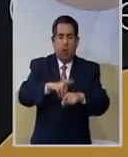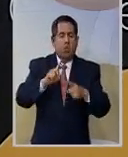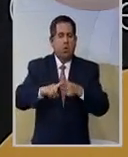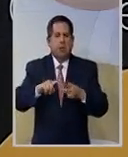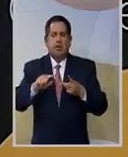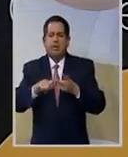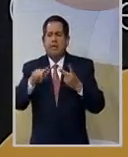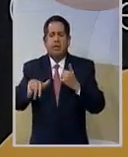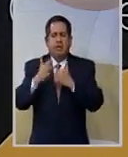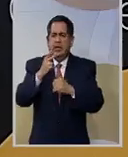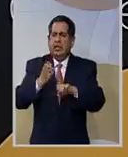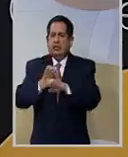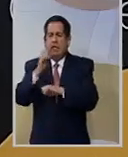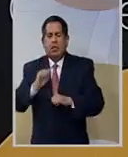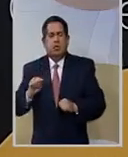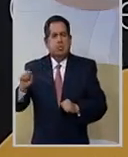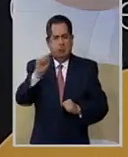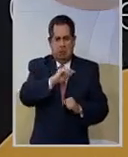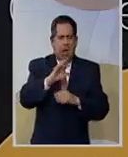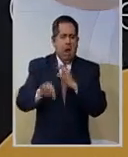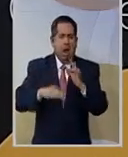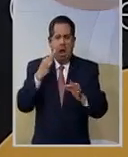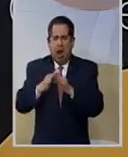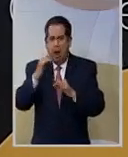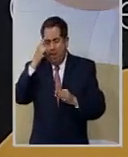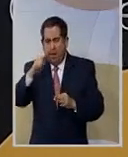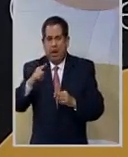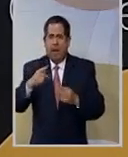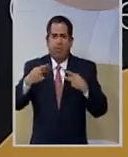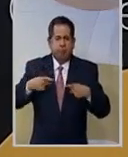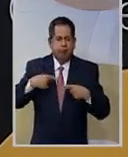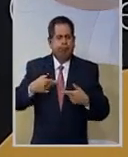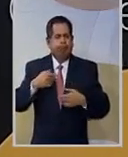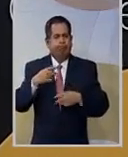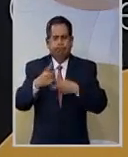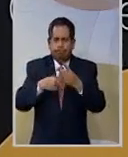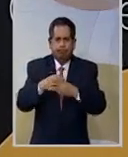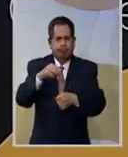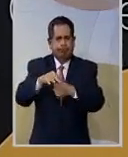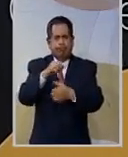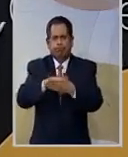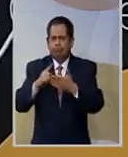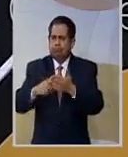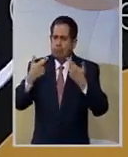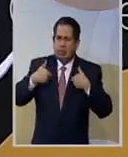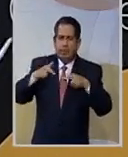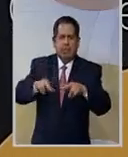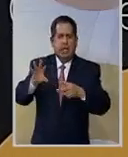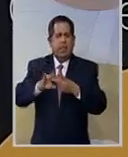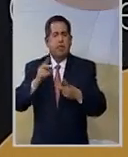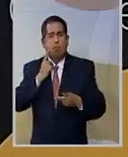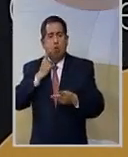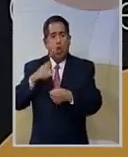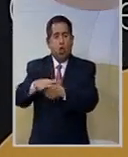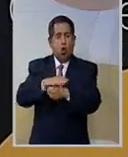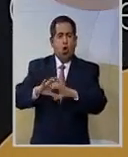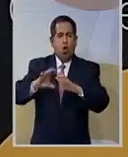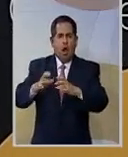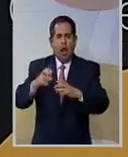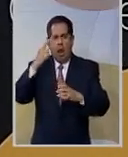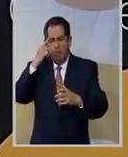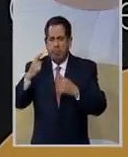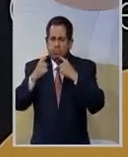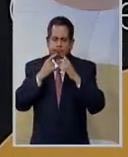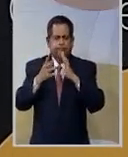13 entidades federativas se están eligiendo por parte de las y los ciudadanos representantes populares como diputados locales para conformar